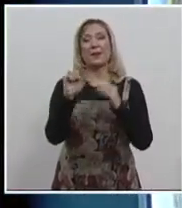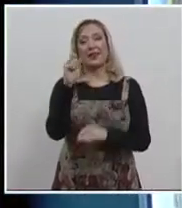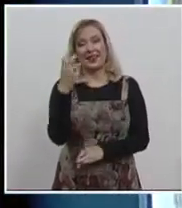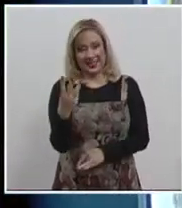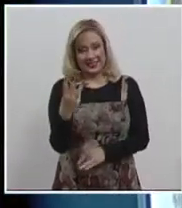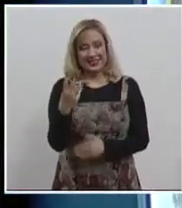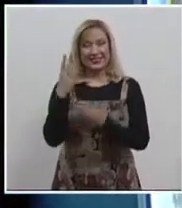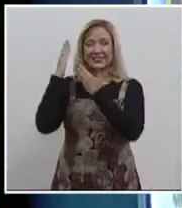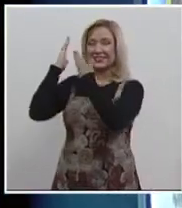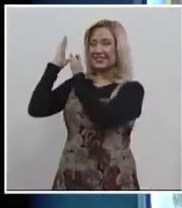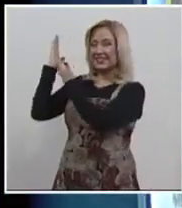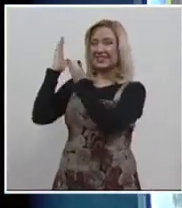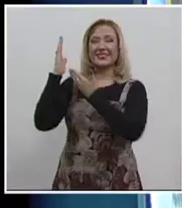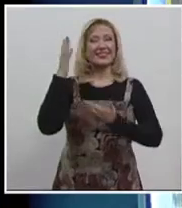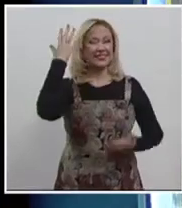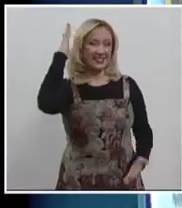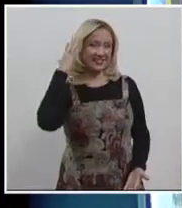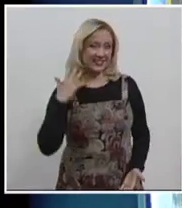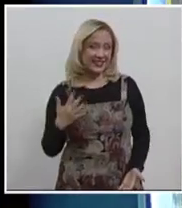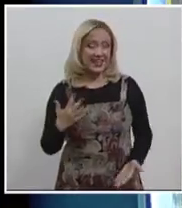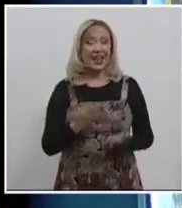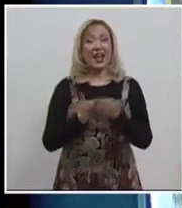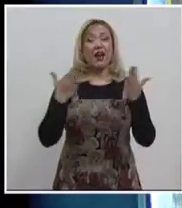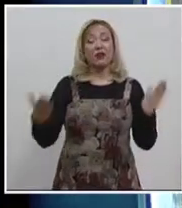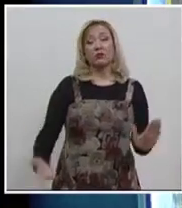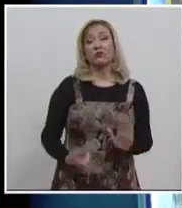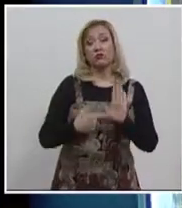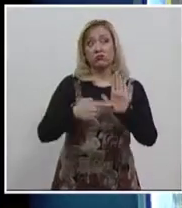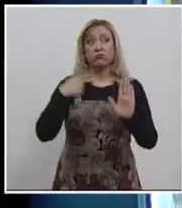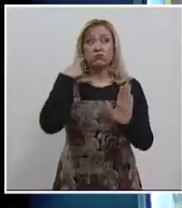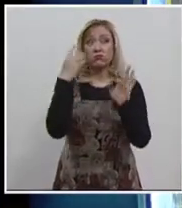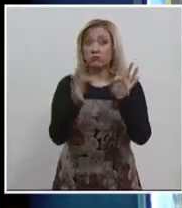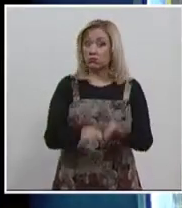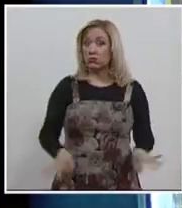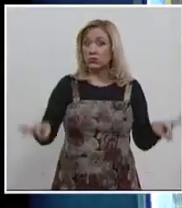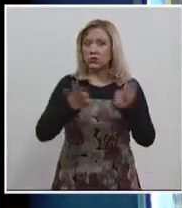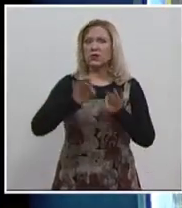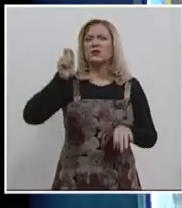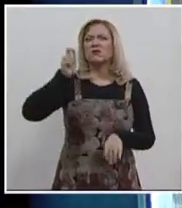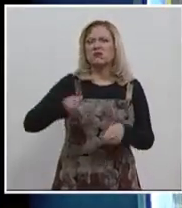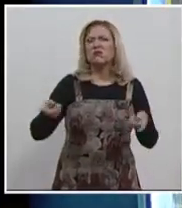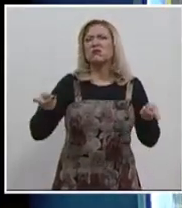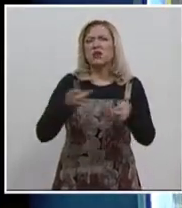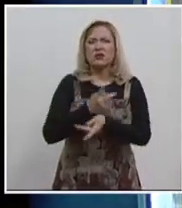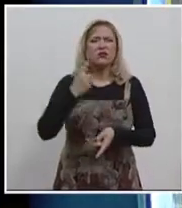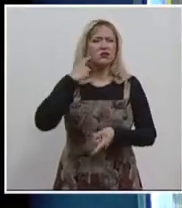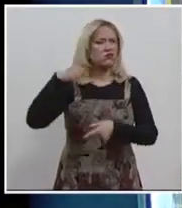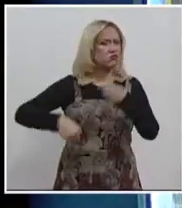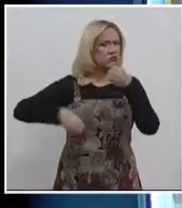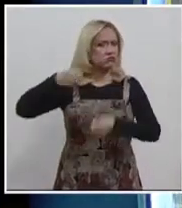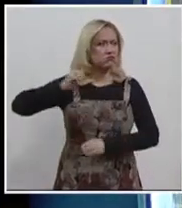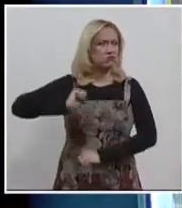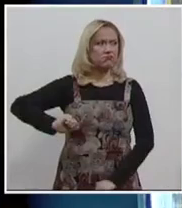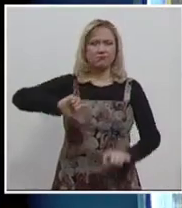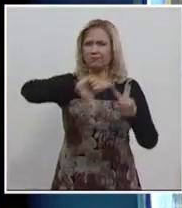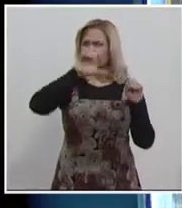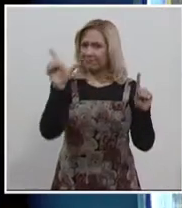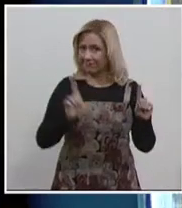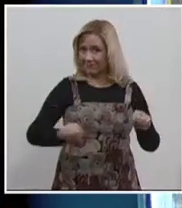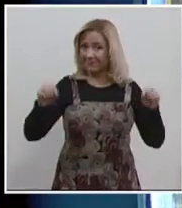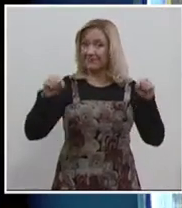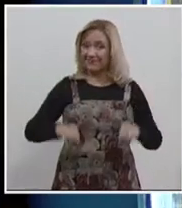2023. Soy Lorena Sánchez Cabrera y en los próximos minutos tendré el gusto de presentarle la información más reciente del Poder Judicial de la